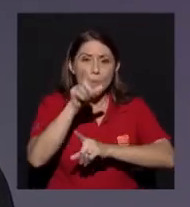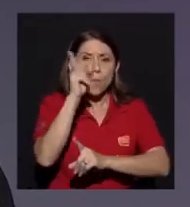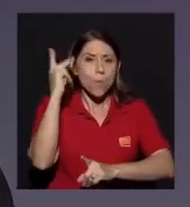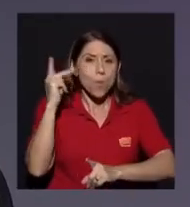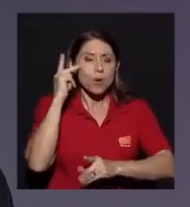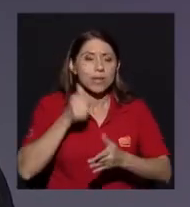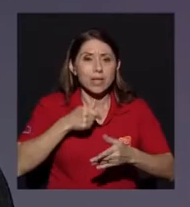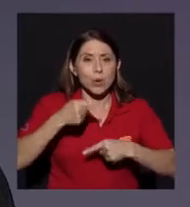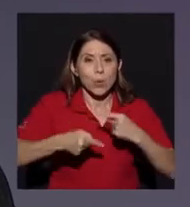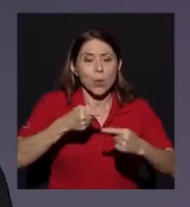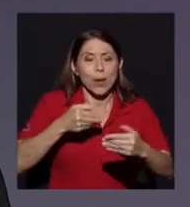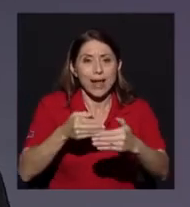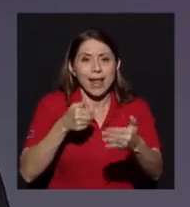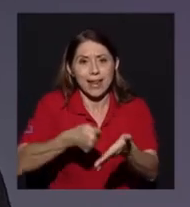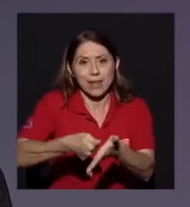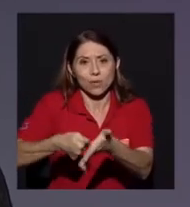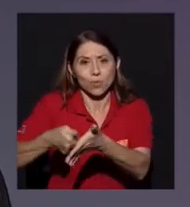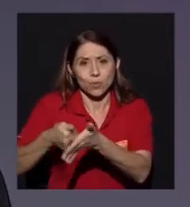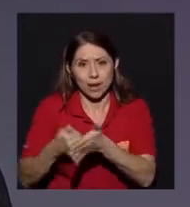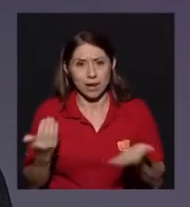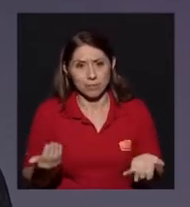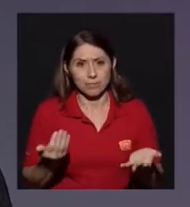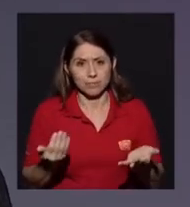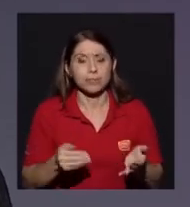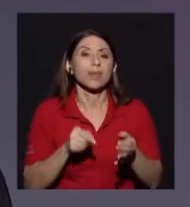aquí lo importante es cómo